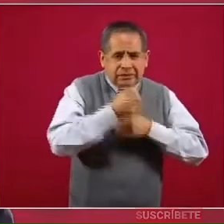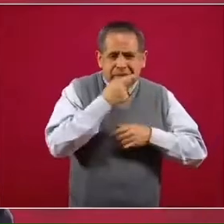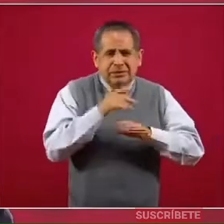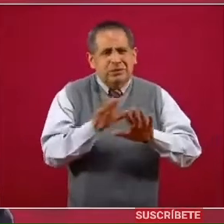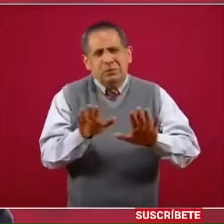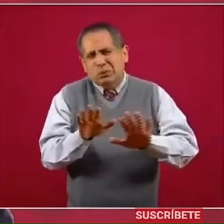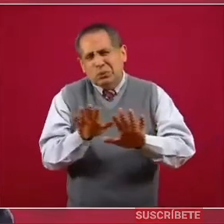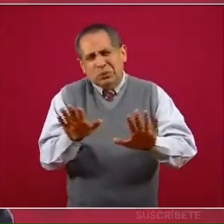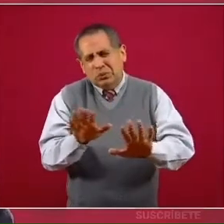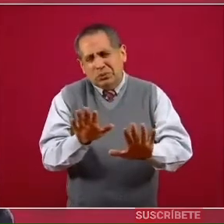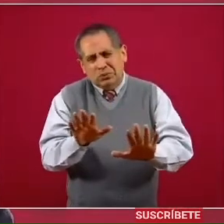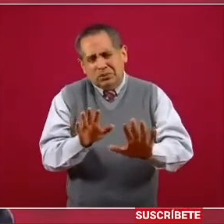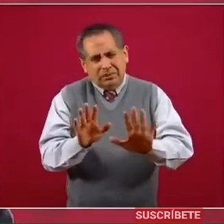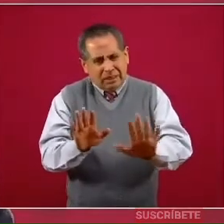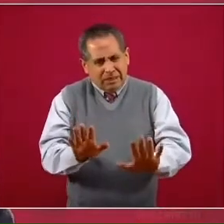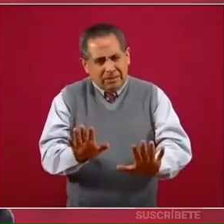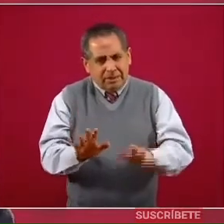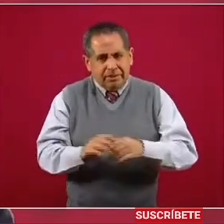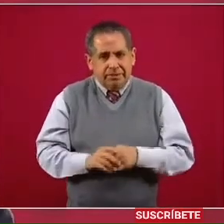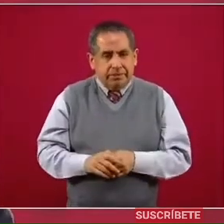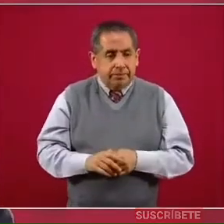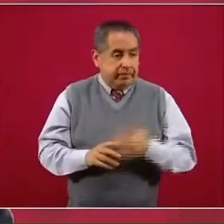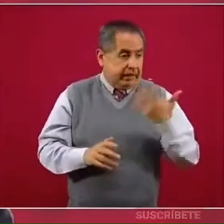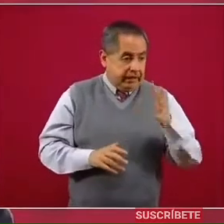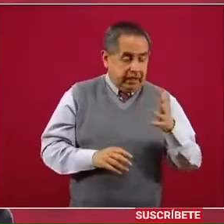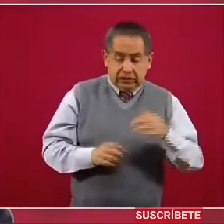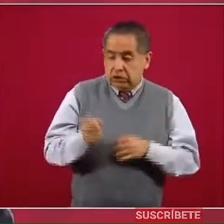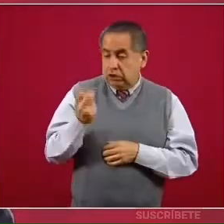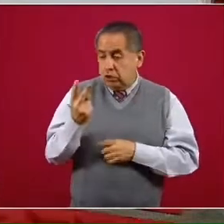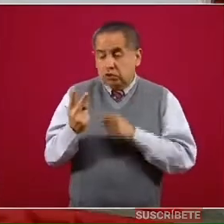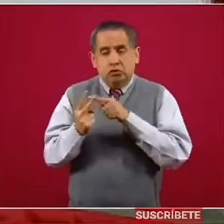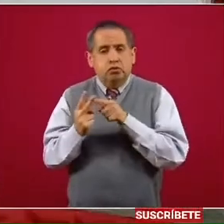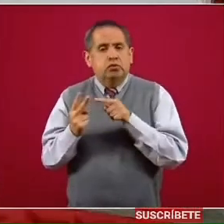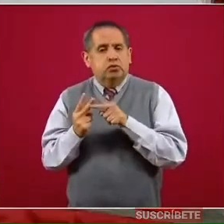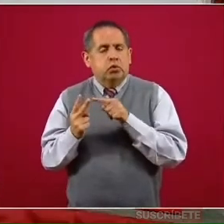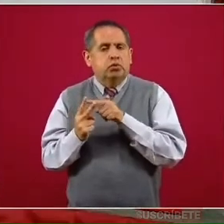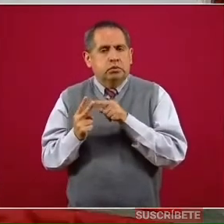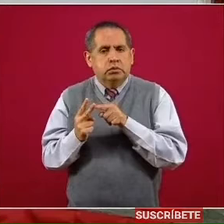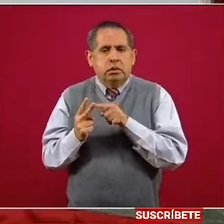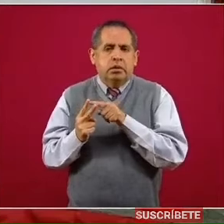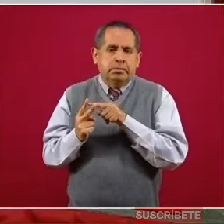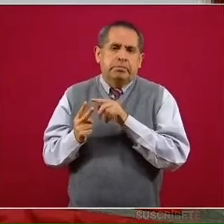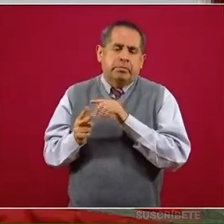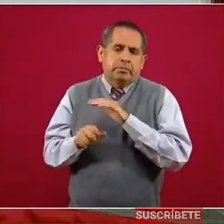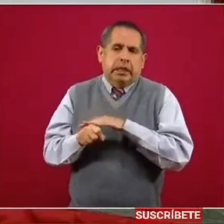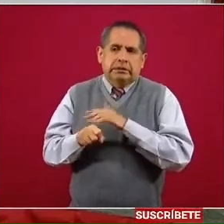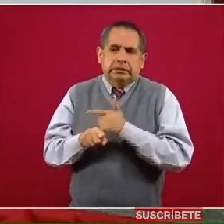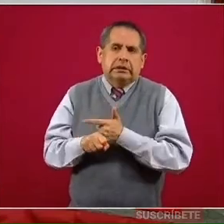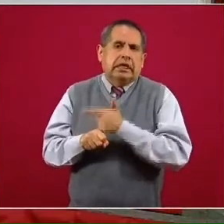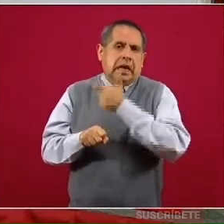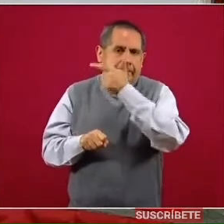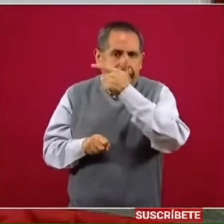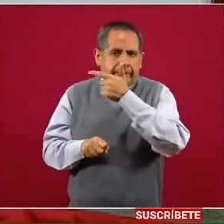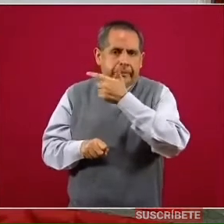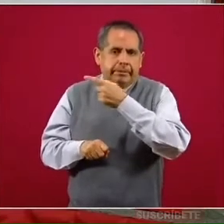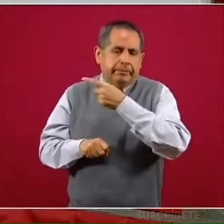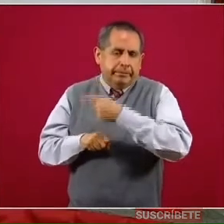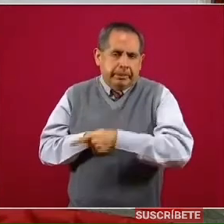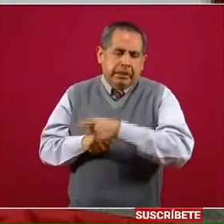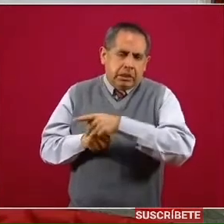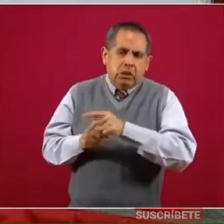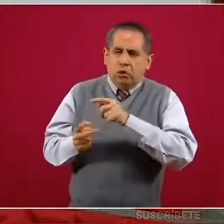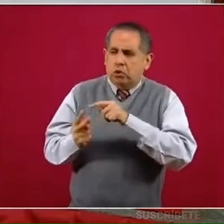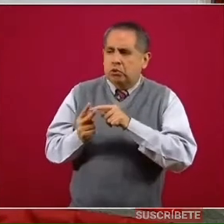antibióticos. Y 2 de cada 10 personas ciertamente tienen un riesgo importante de complicarse con